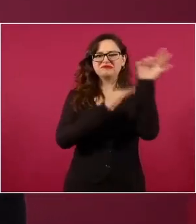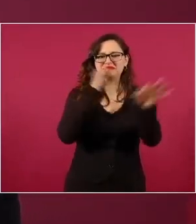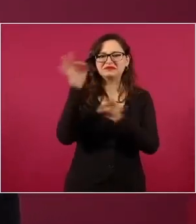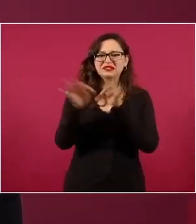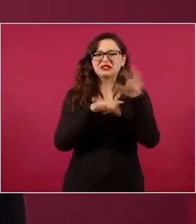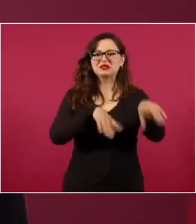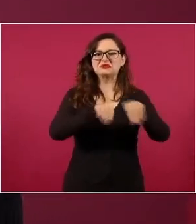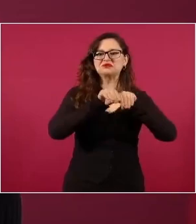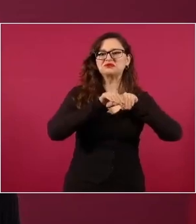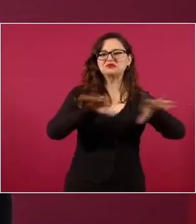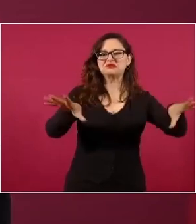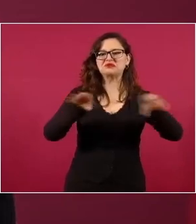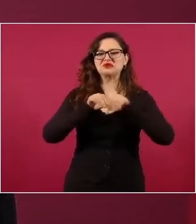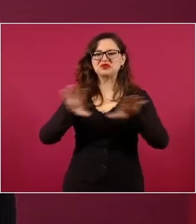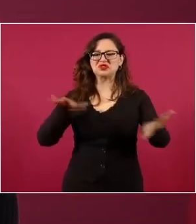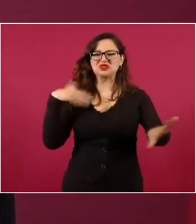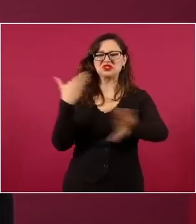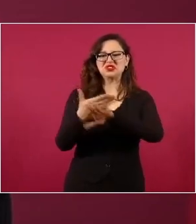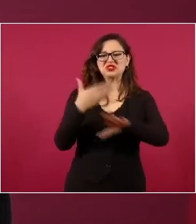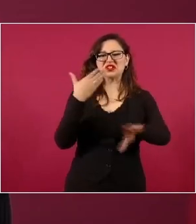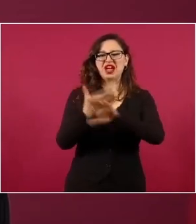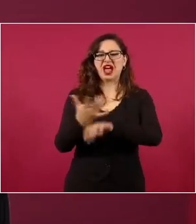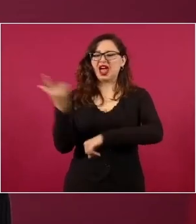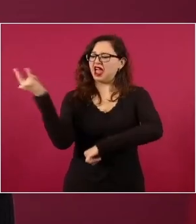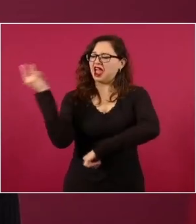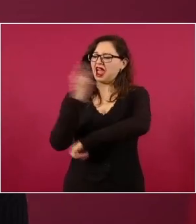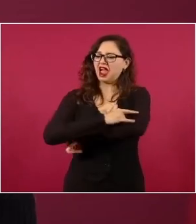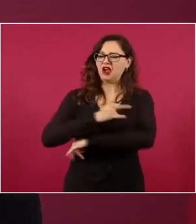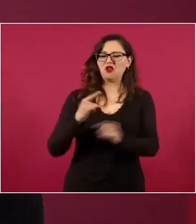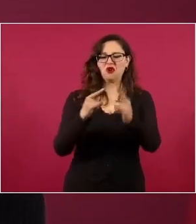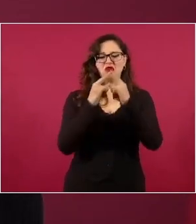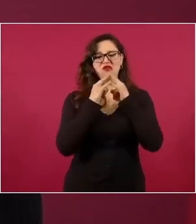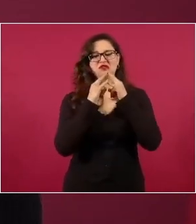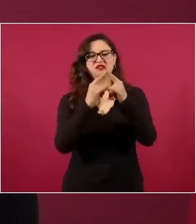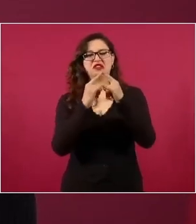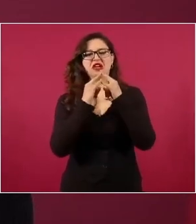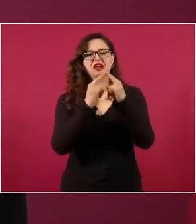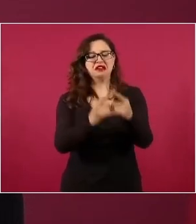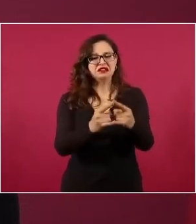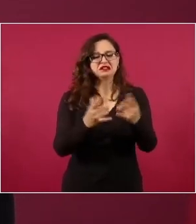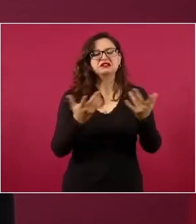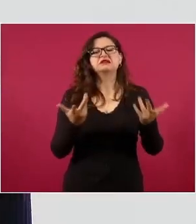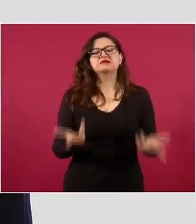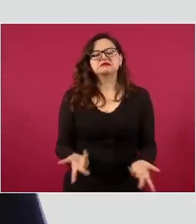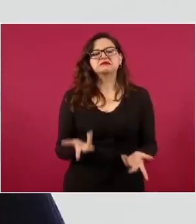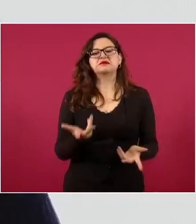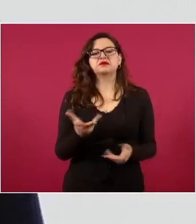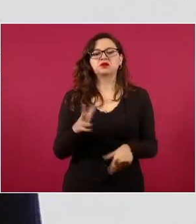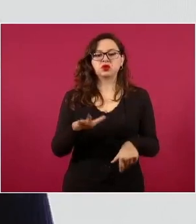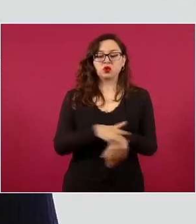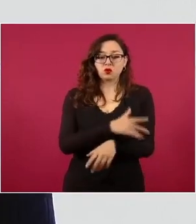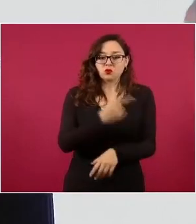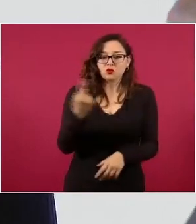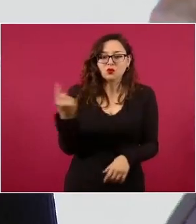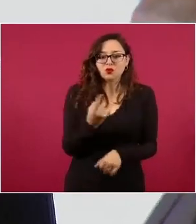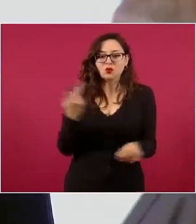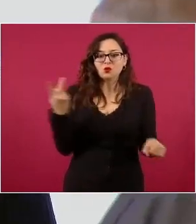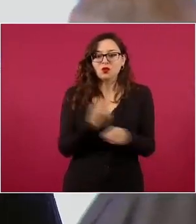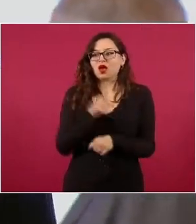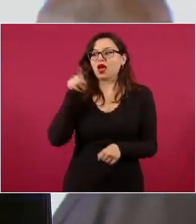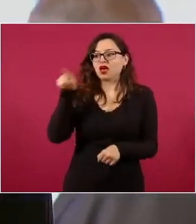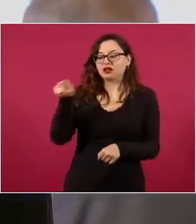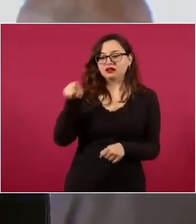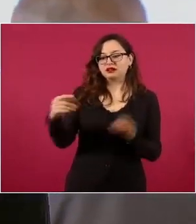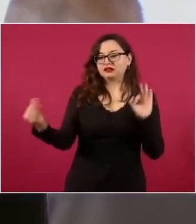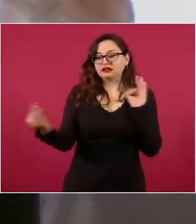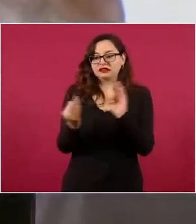en su portada Aerotianguis Felipe Ángeles. Todo porque el municipio de Nexlapan,